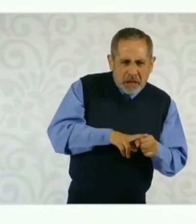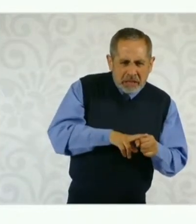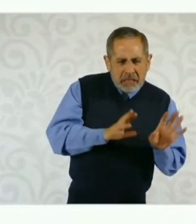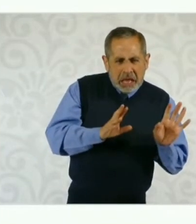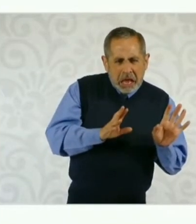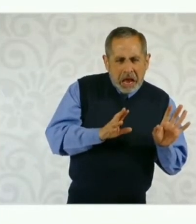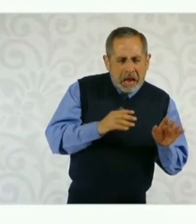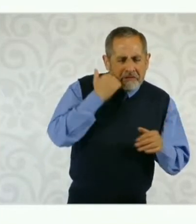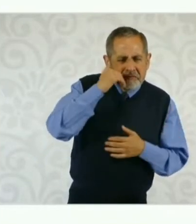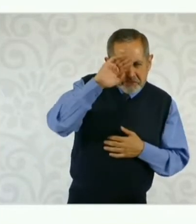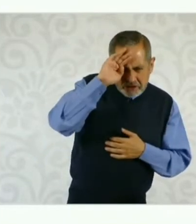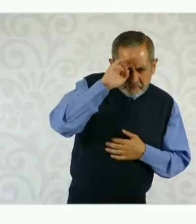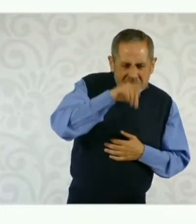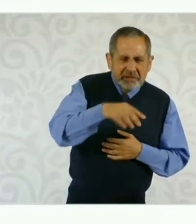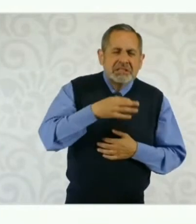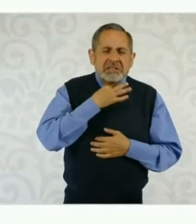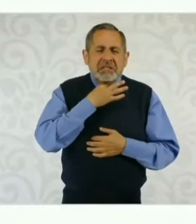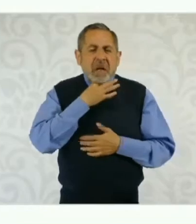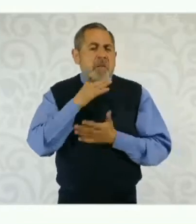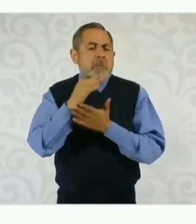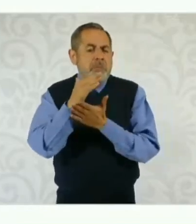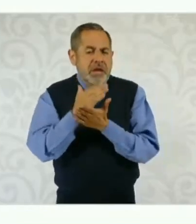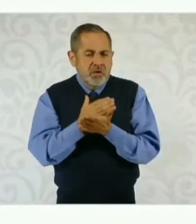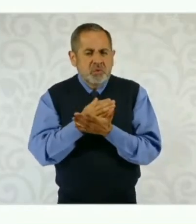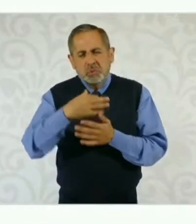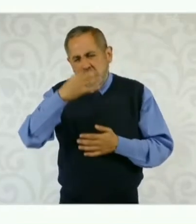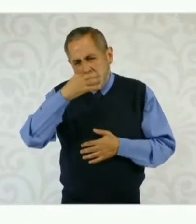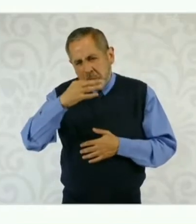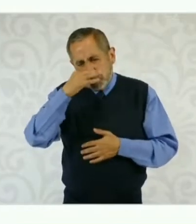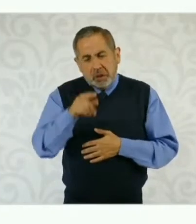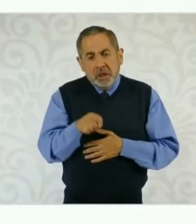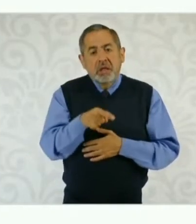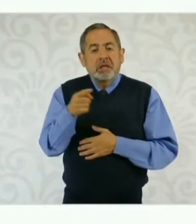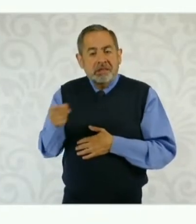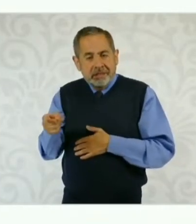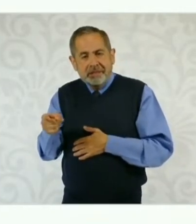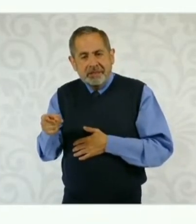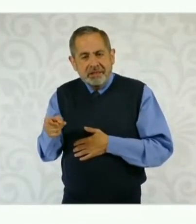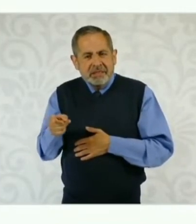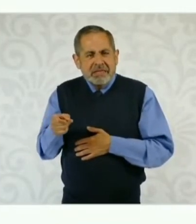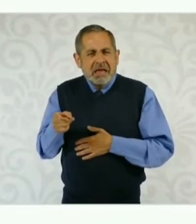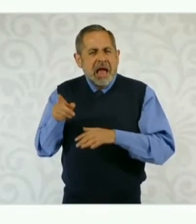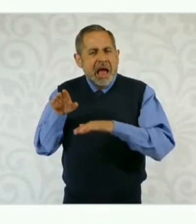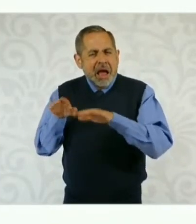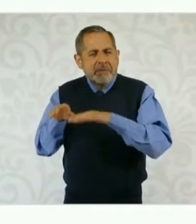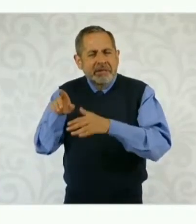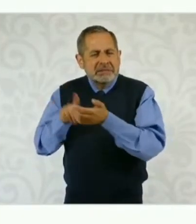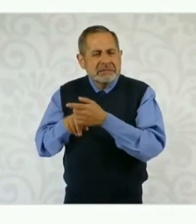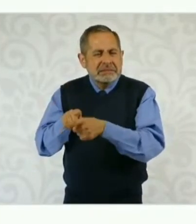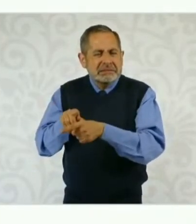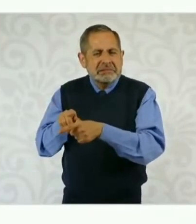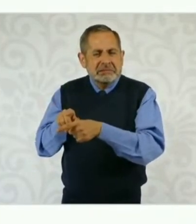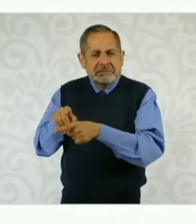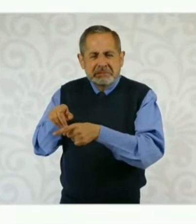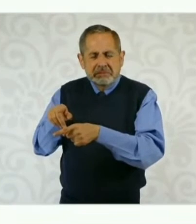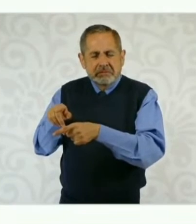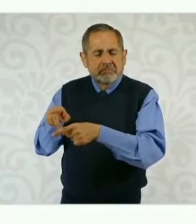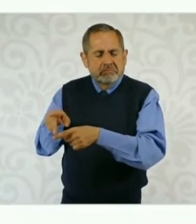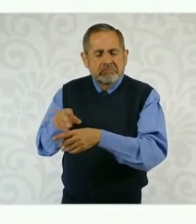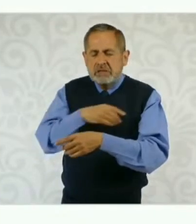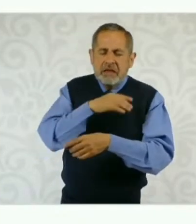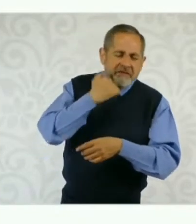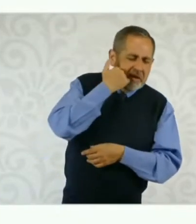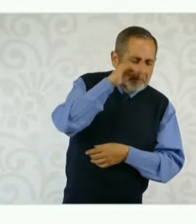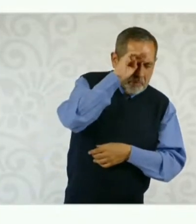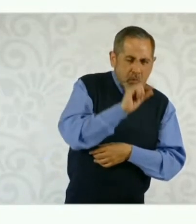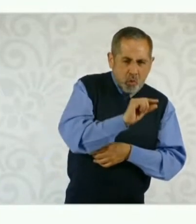tiene dolor de garganta en menor cantidad, catarro, pero pocas veces tiene fiebre. Muchos, cuando tenemos